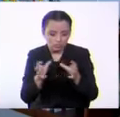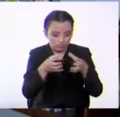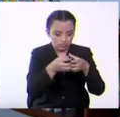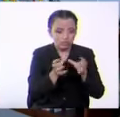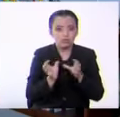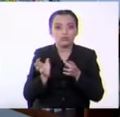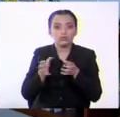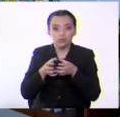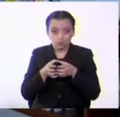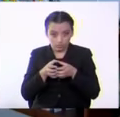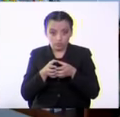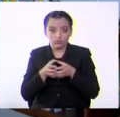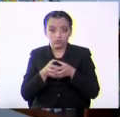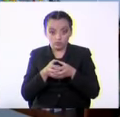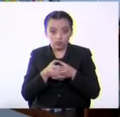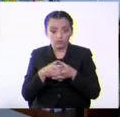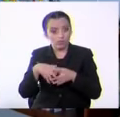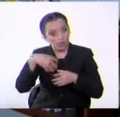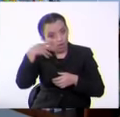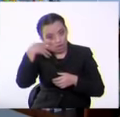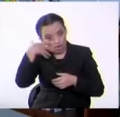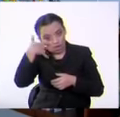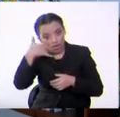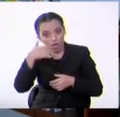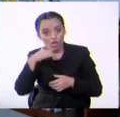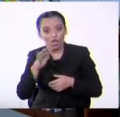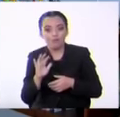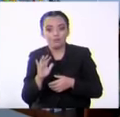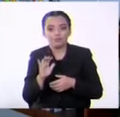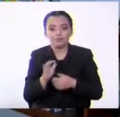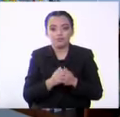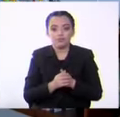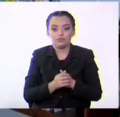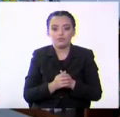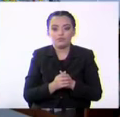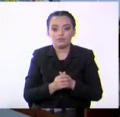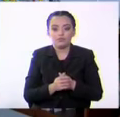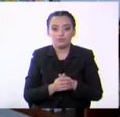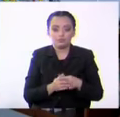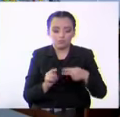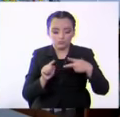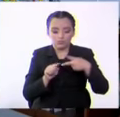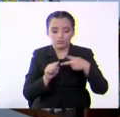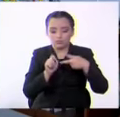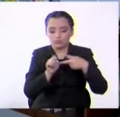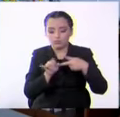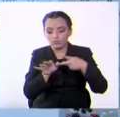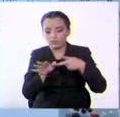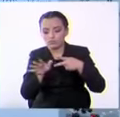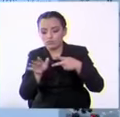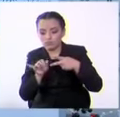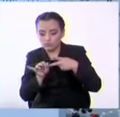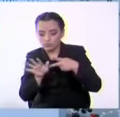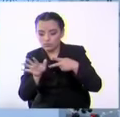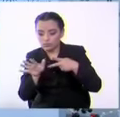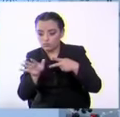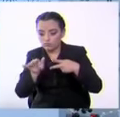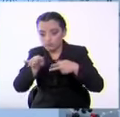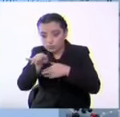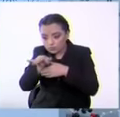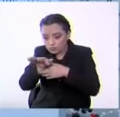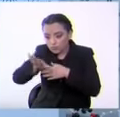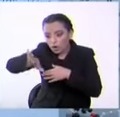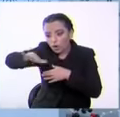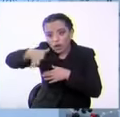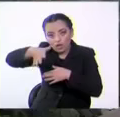se da una evapotranspiración en las hojas que genera niebla, por ejemplo. ¿Qué otra cuestión